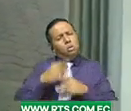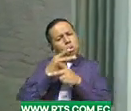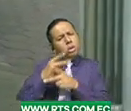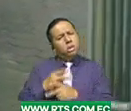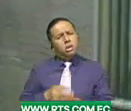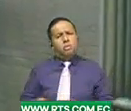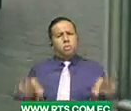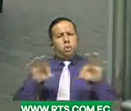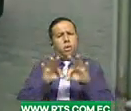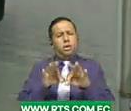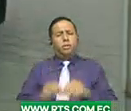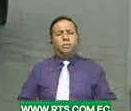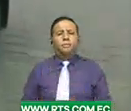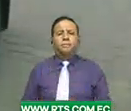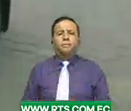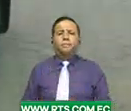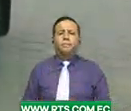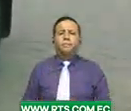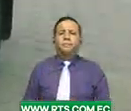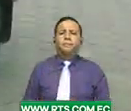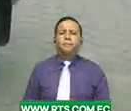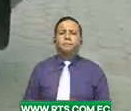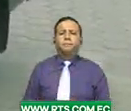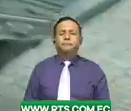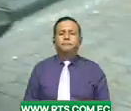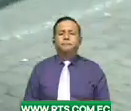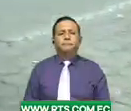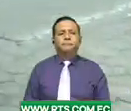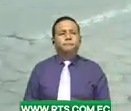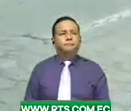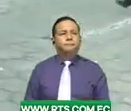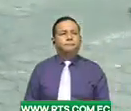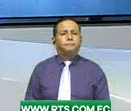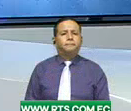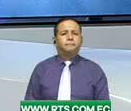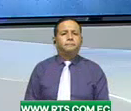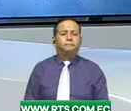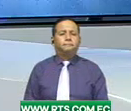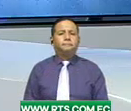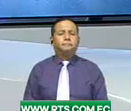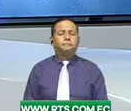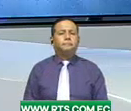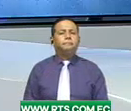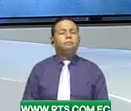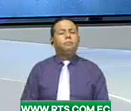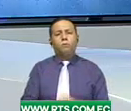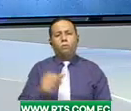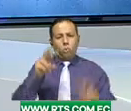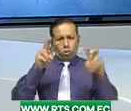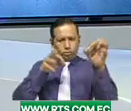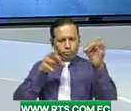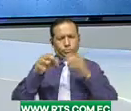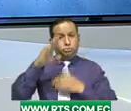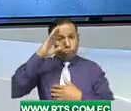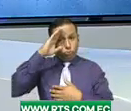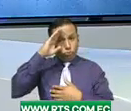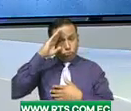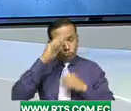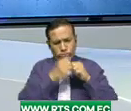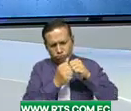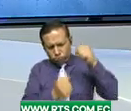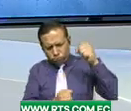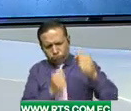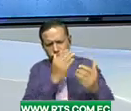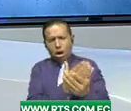de José Cedeño desde Tulcán, informa Miriam Enríquez. Por otra parte, la policía decomisó